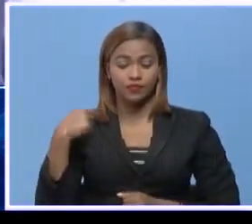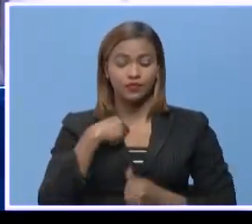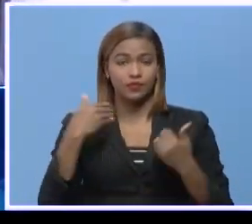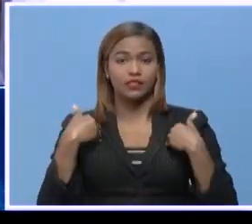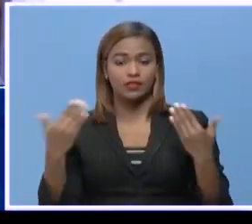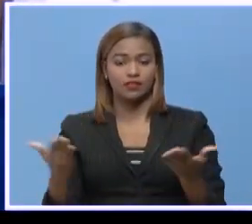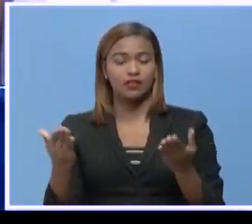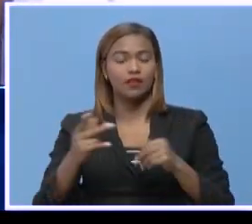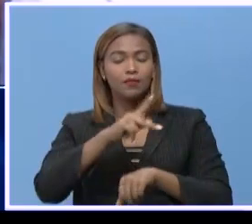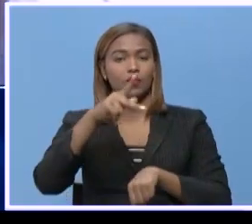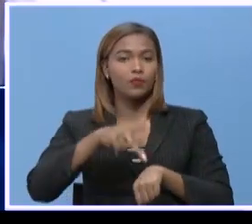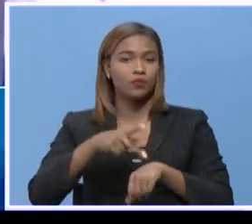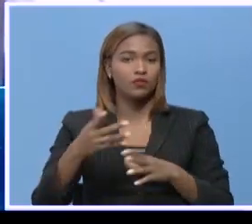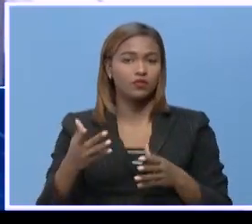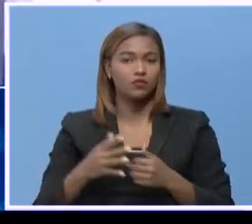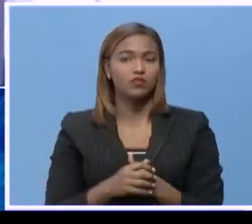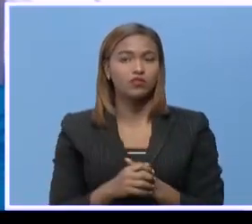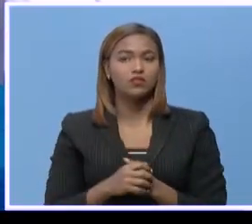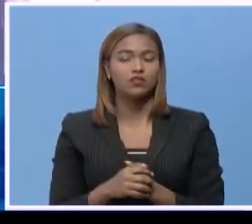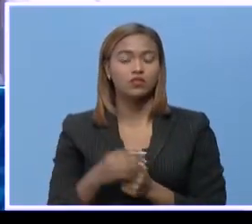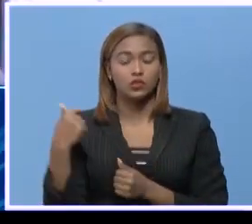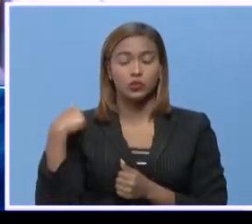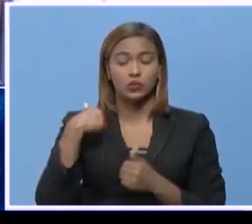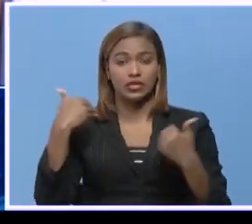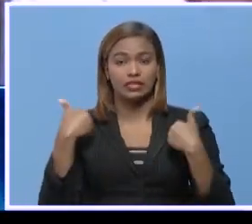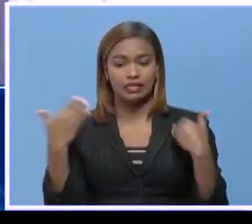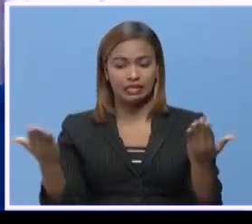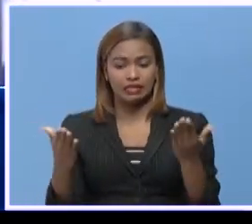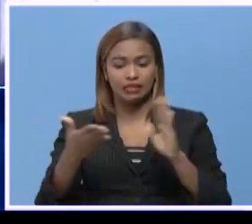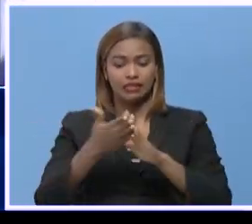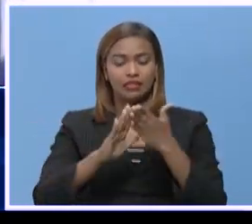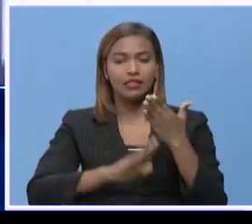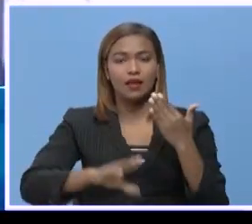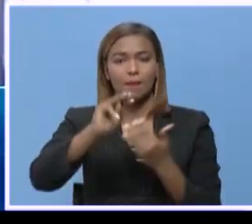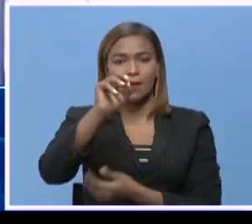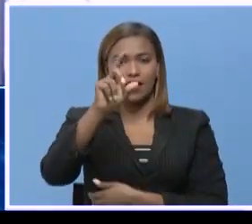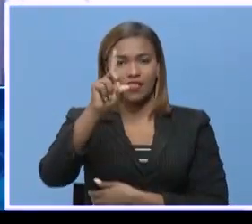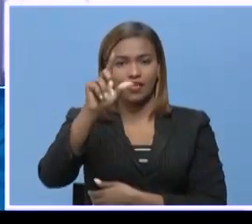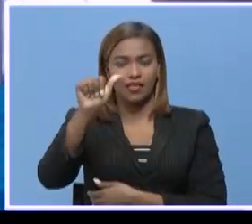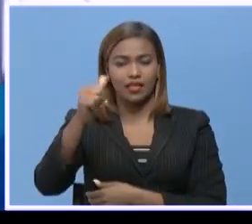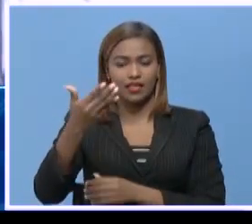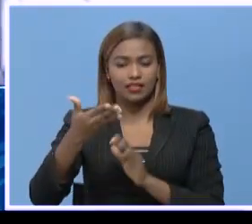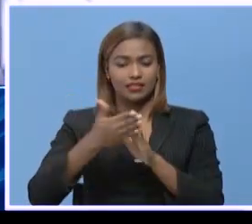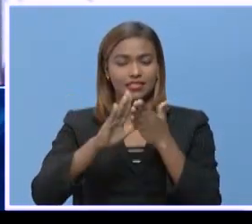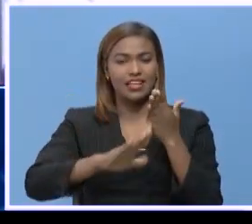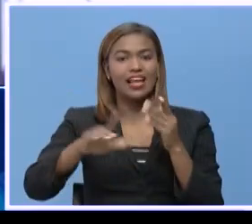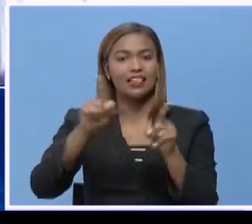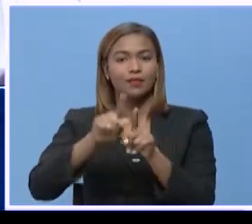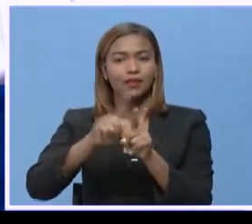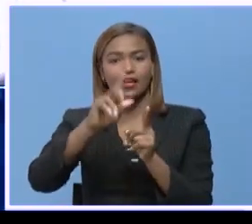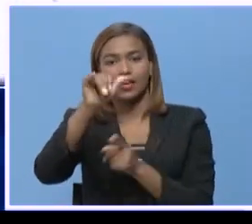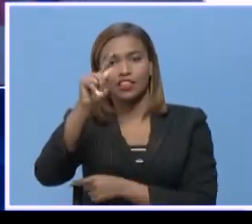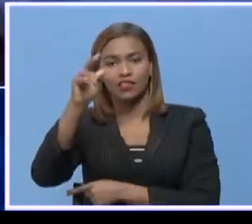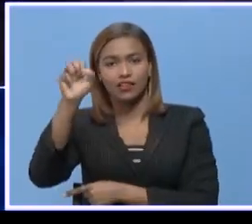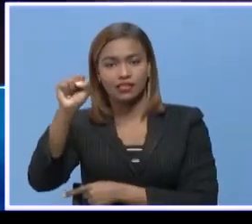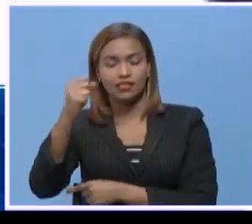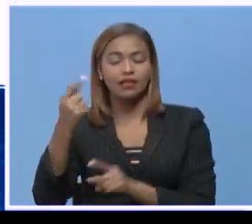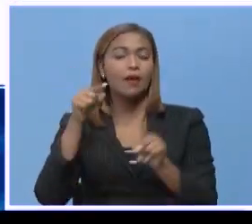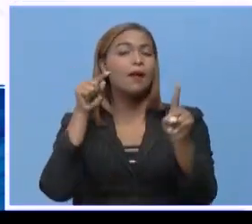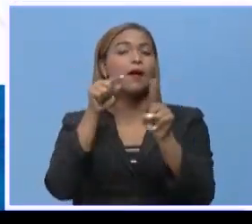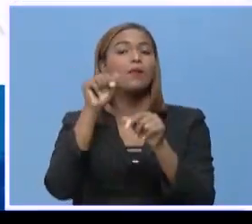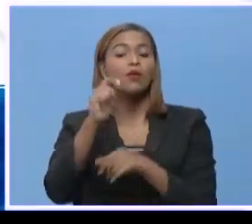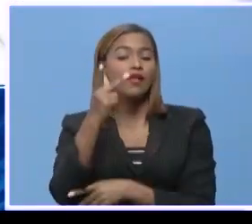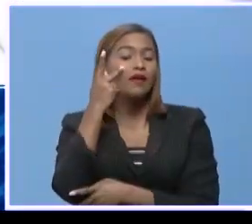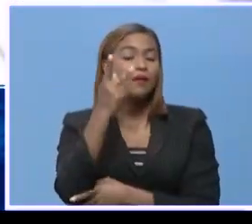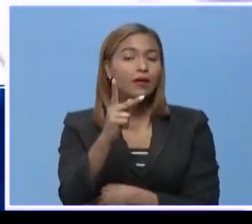público televidente, estamos aquí en el sector de La Mara y el sector de Los Cartones con el propósito de